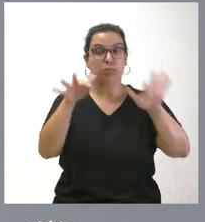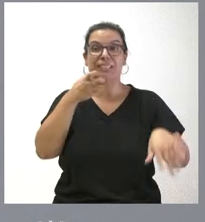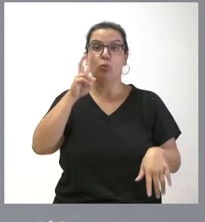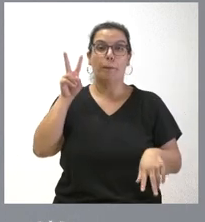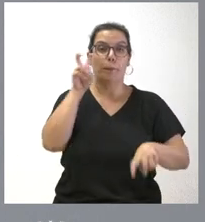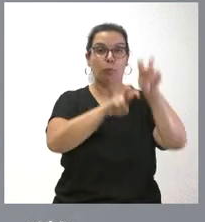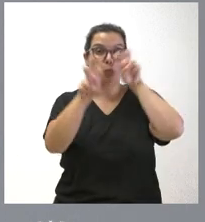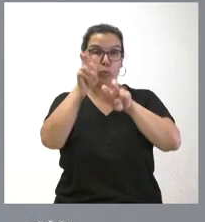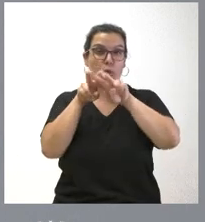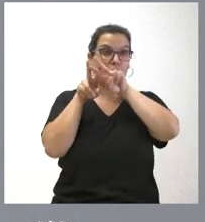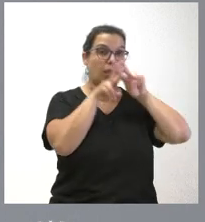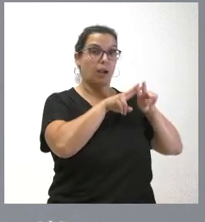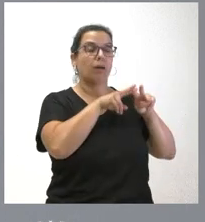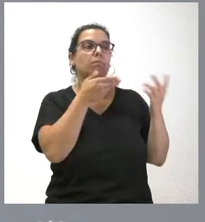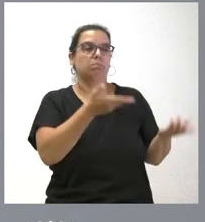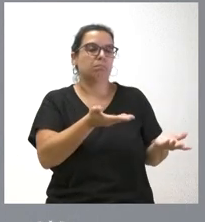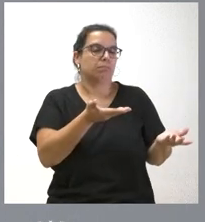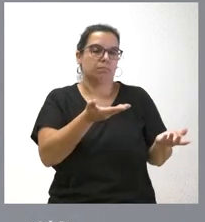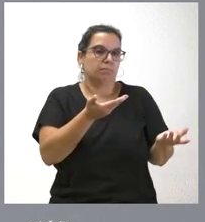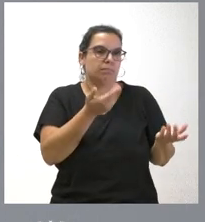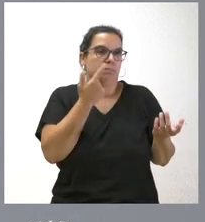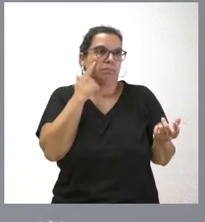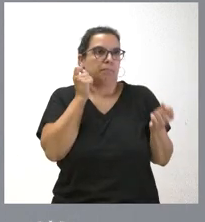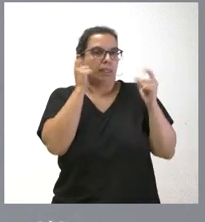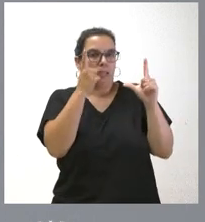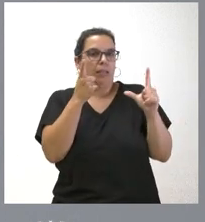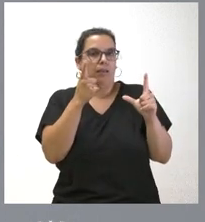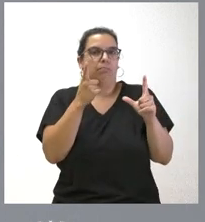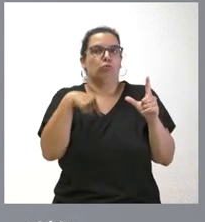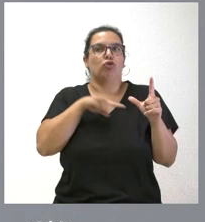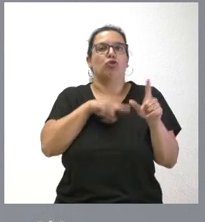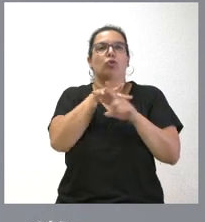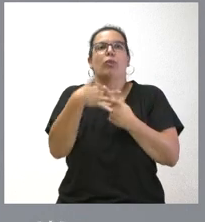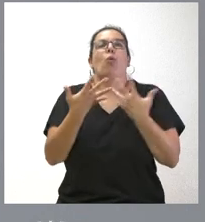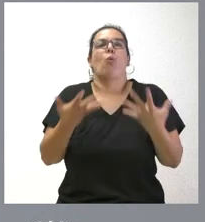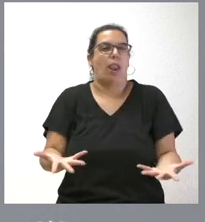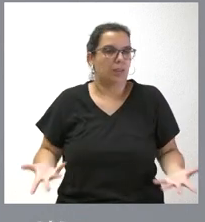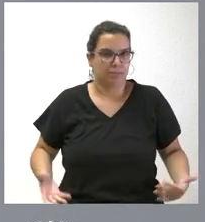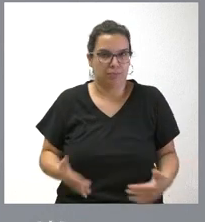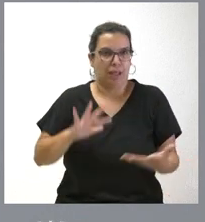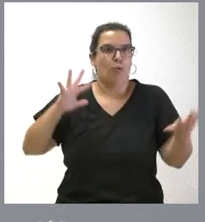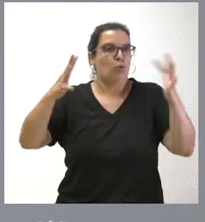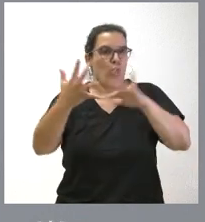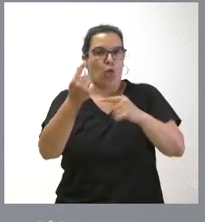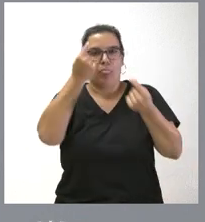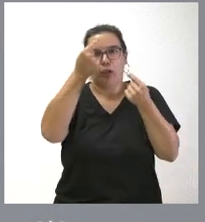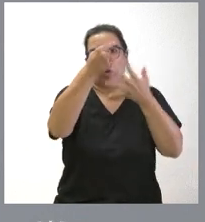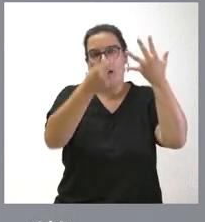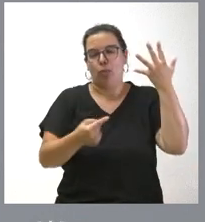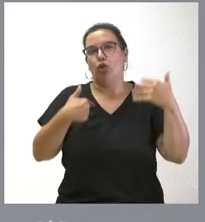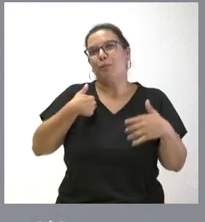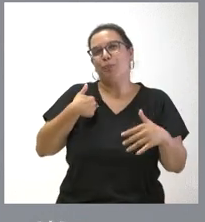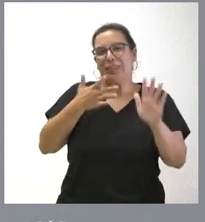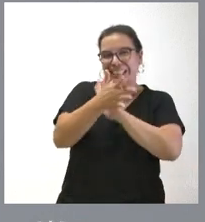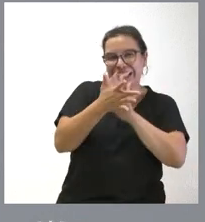repasan en cualquiera de ellos pues verán el lugar que ocupamos de evolución en cada uno de esos datos que yo hoy no quisiera